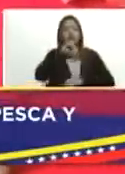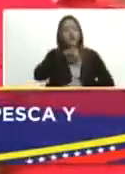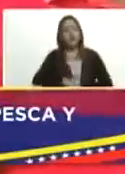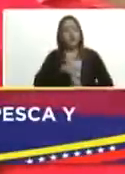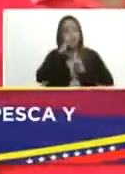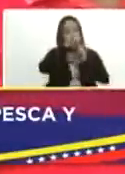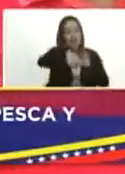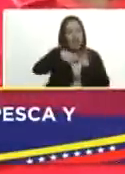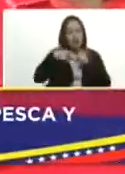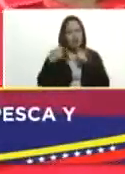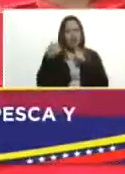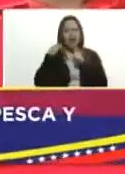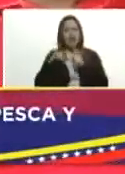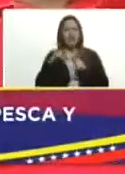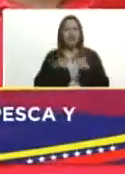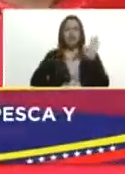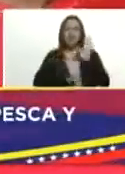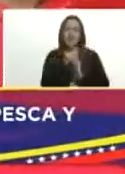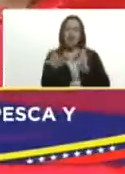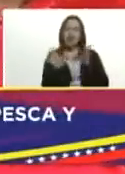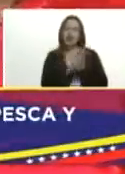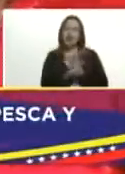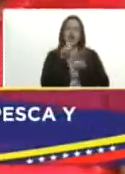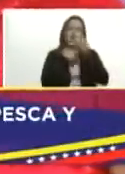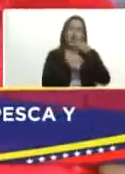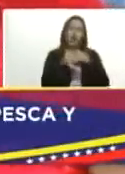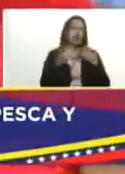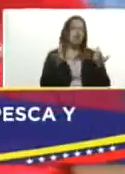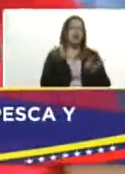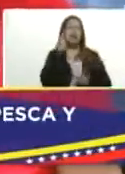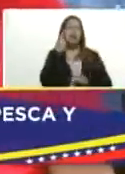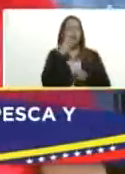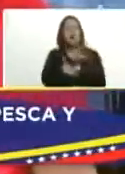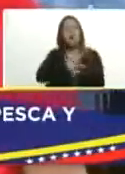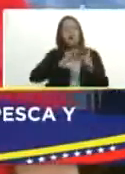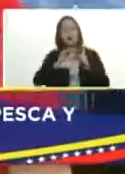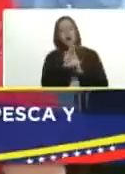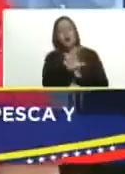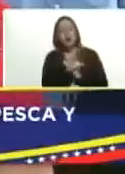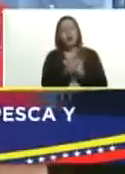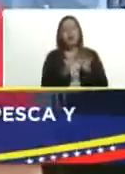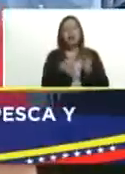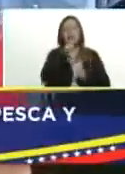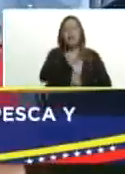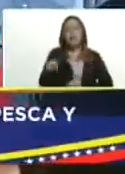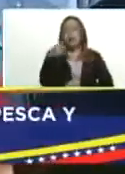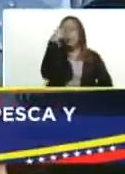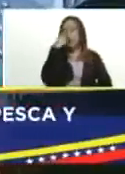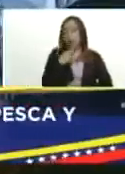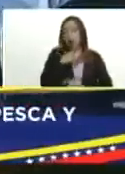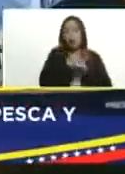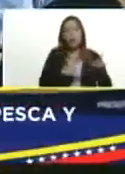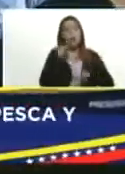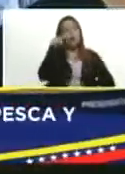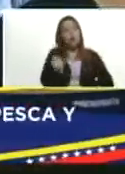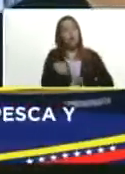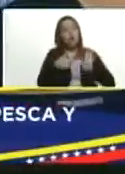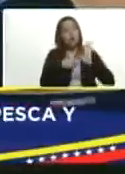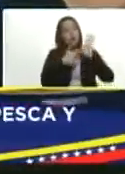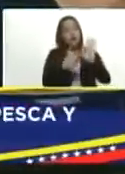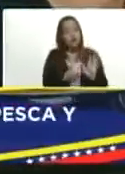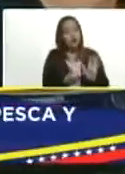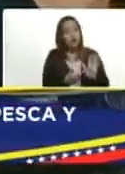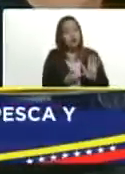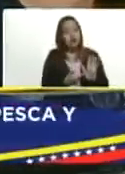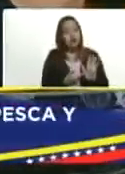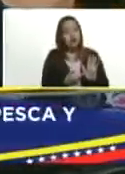fue asociada a un tema de consumo artesanal, casi de subsistencia. Y hoy, al mostrar una de